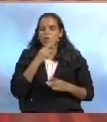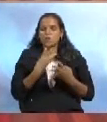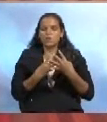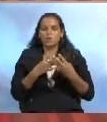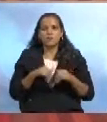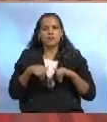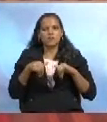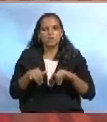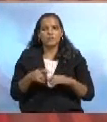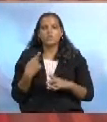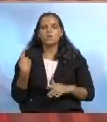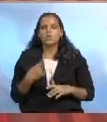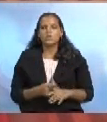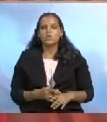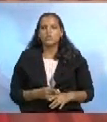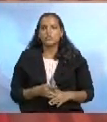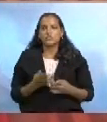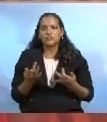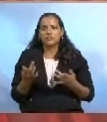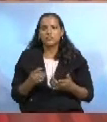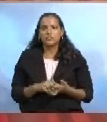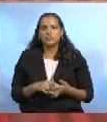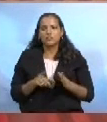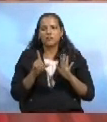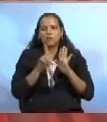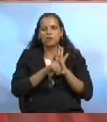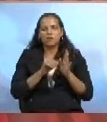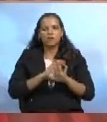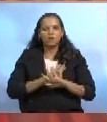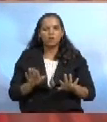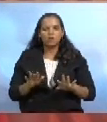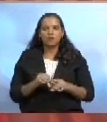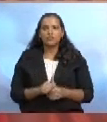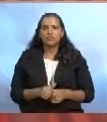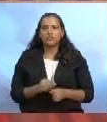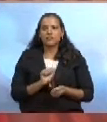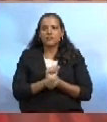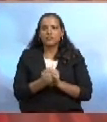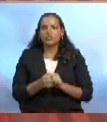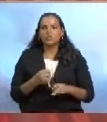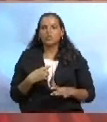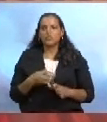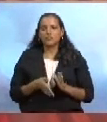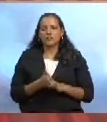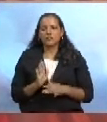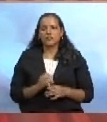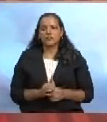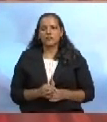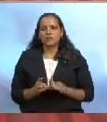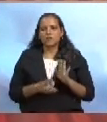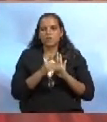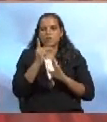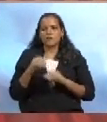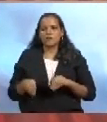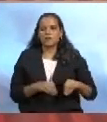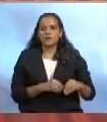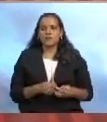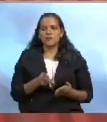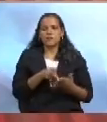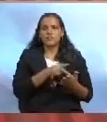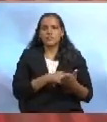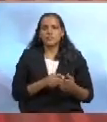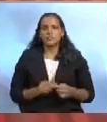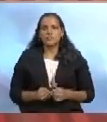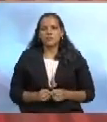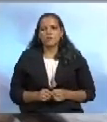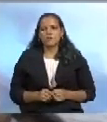como principal de esta entidad. Esperan que el caso se esclarezca para que el dirigente quede en libertad y se desarrollen las actividades con su